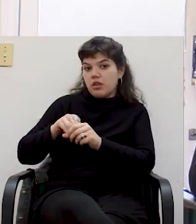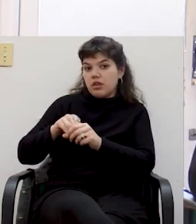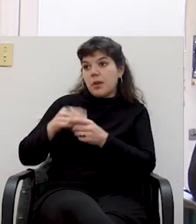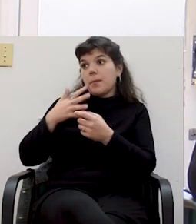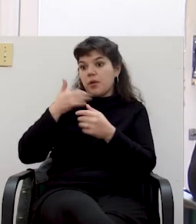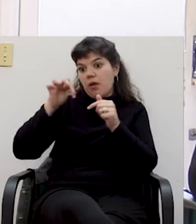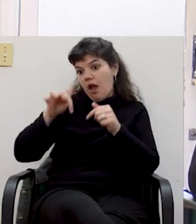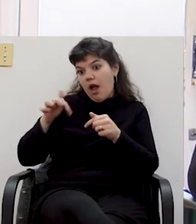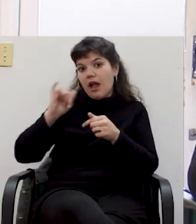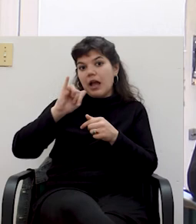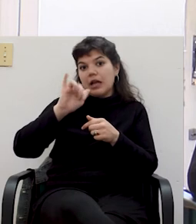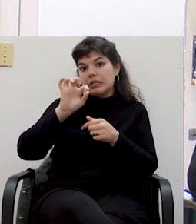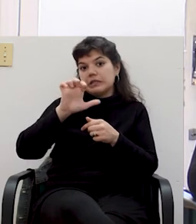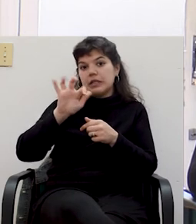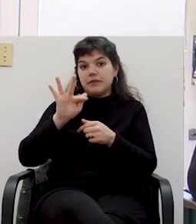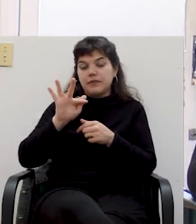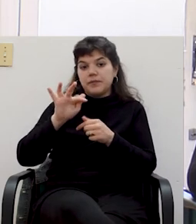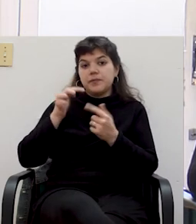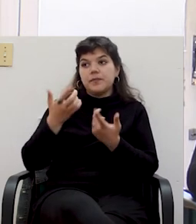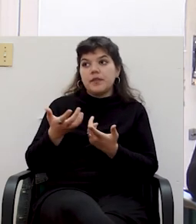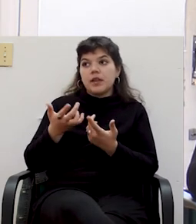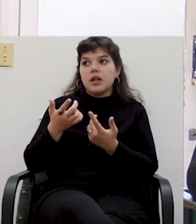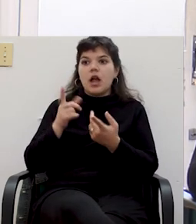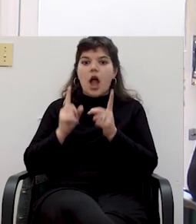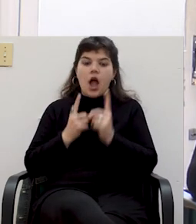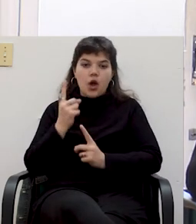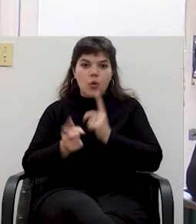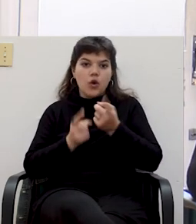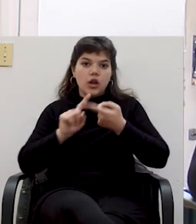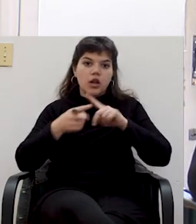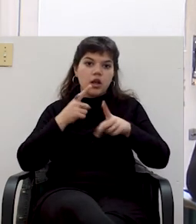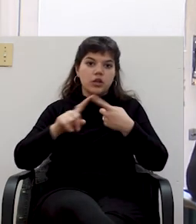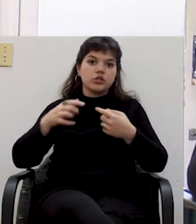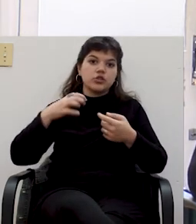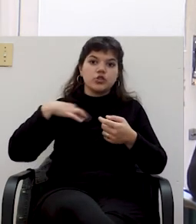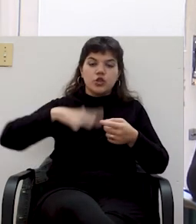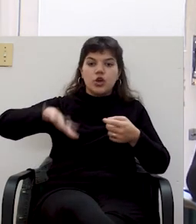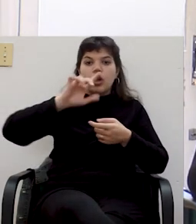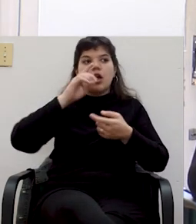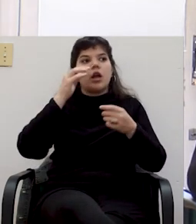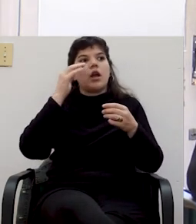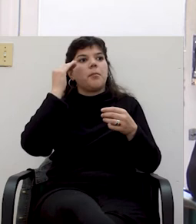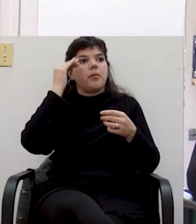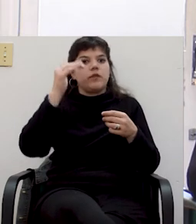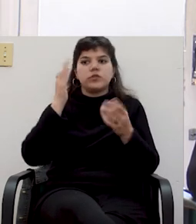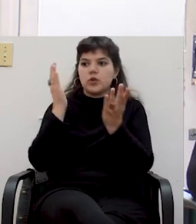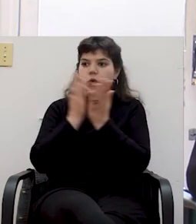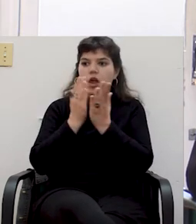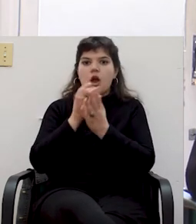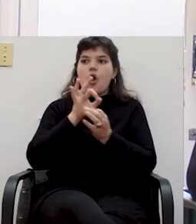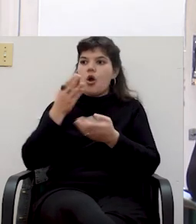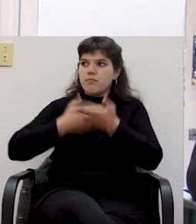instituto. Hay relaciones sociales que tienen que ver con docentes-docentes, docentes-estudiantes, o sea, los